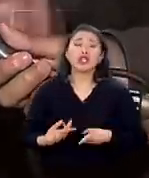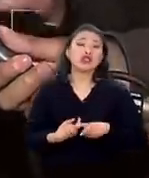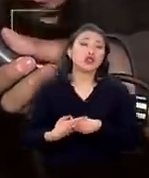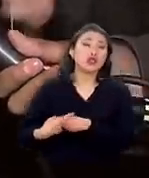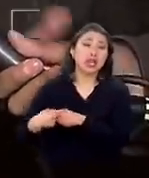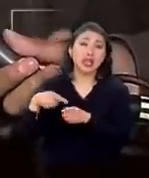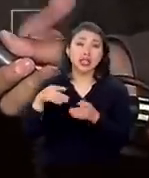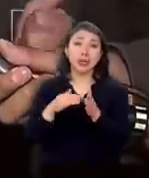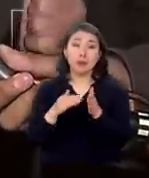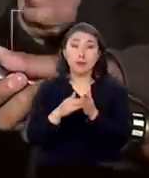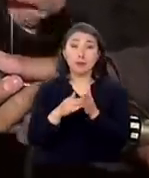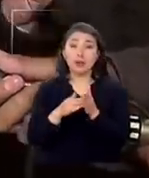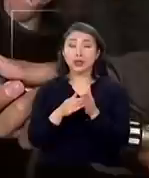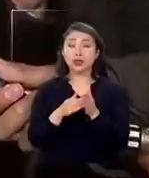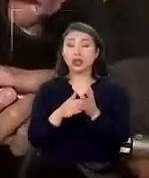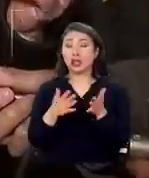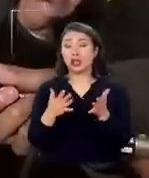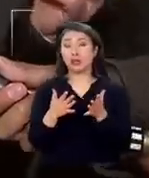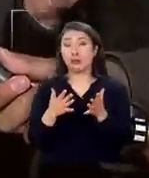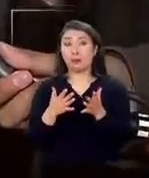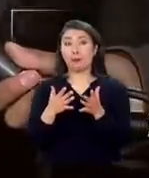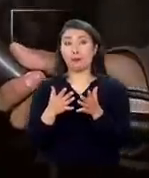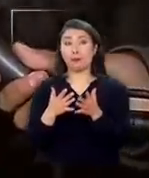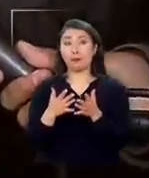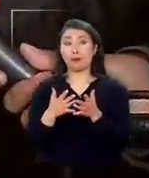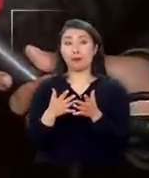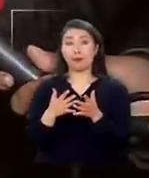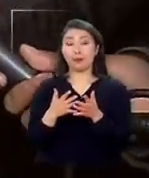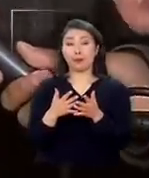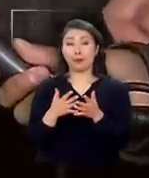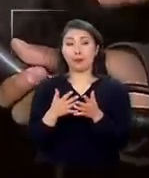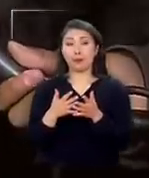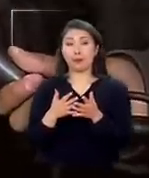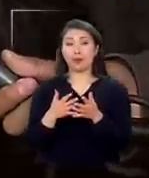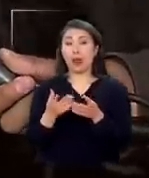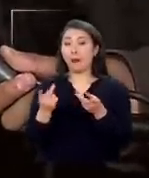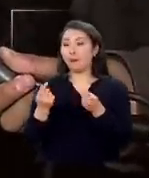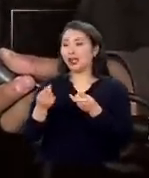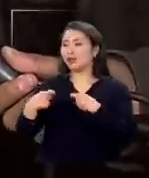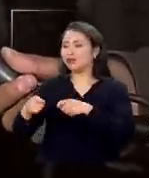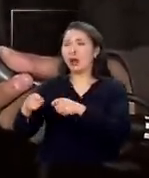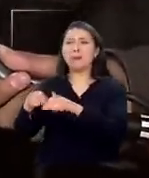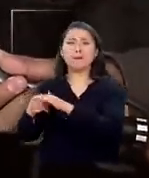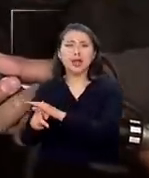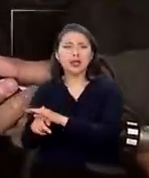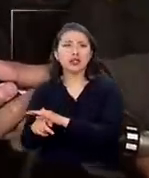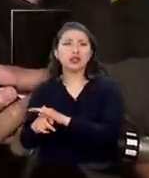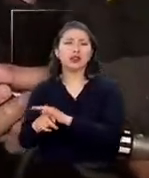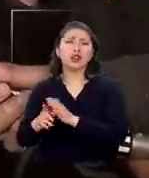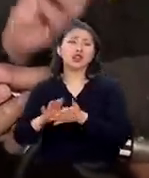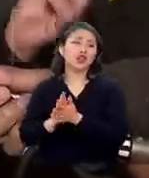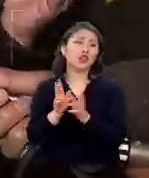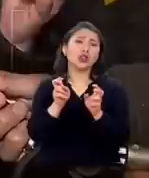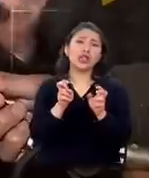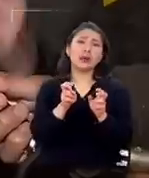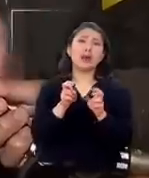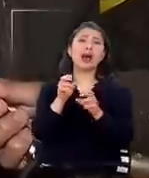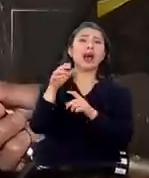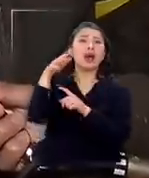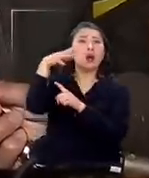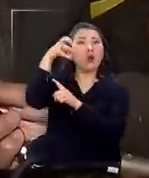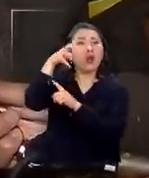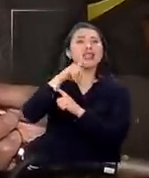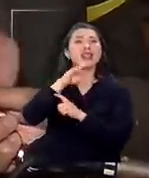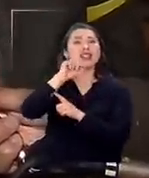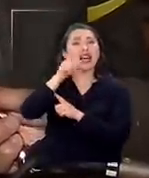minuto gastar en las platas que es el metro, todos los temas que hay como el tema del TAC, en